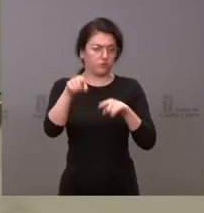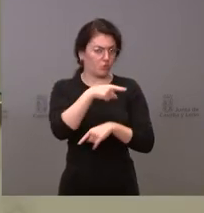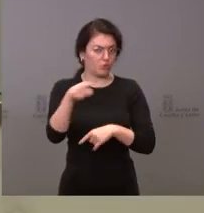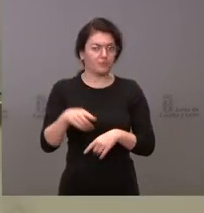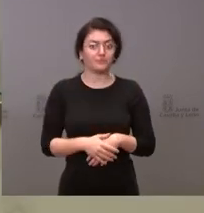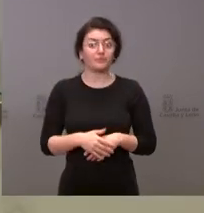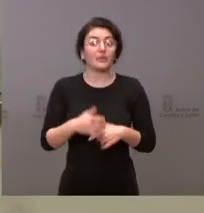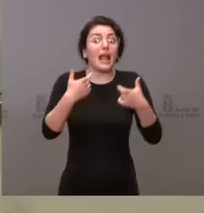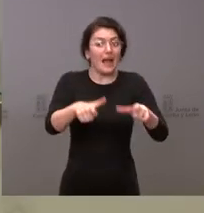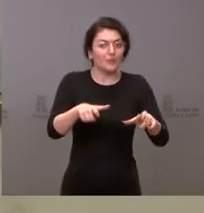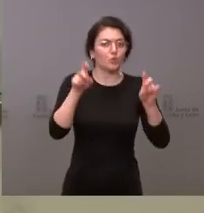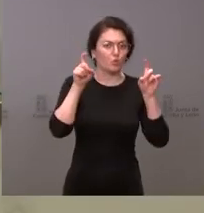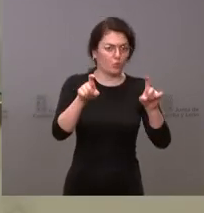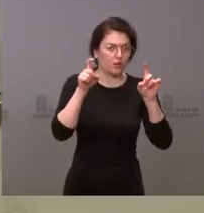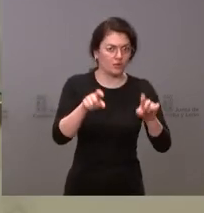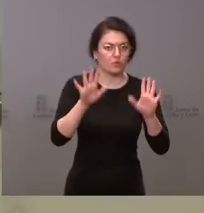ámbito educativo hablamos